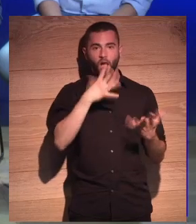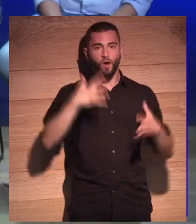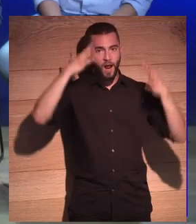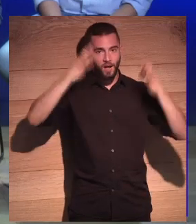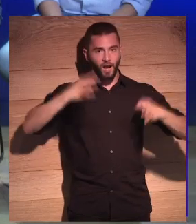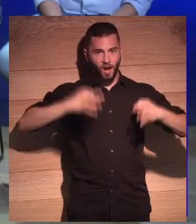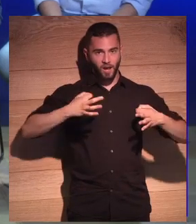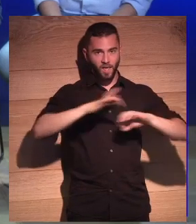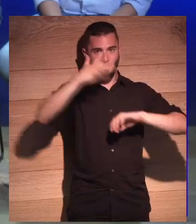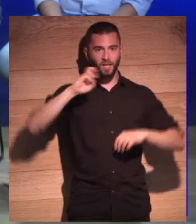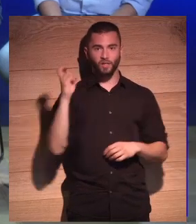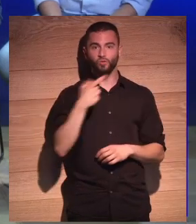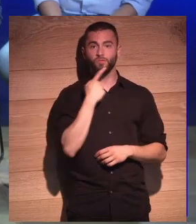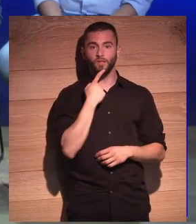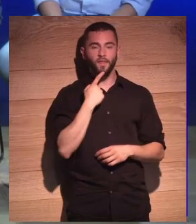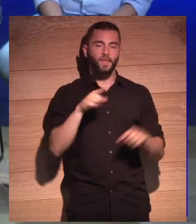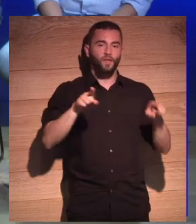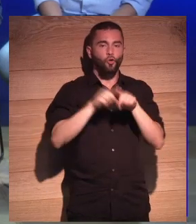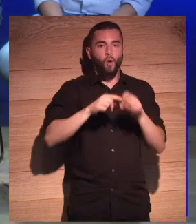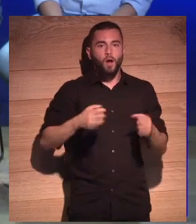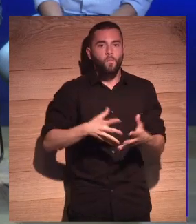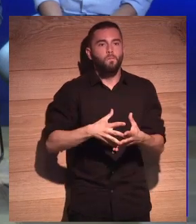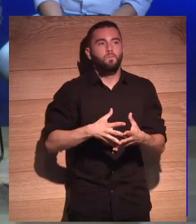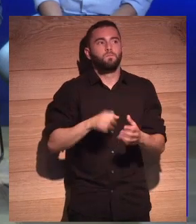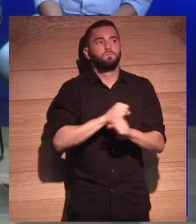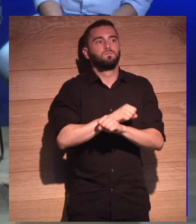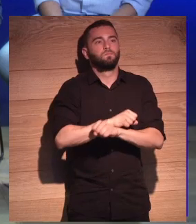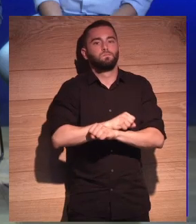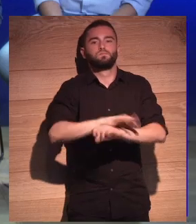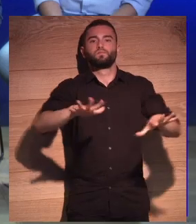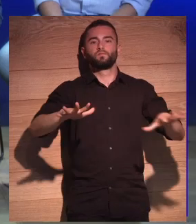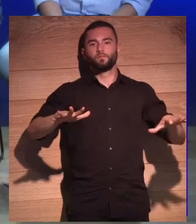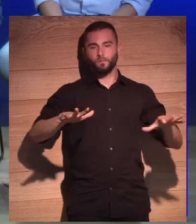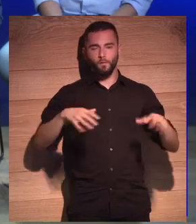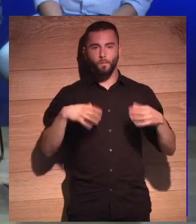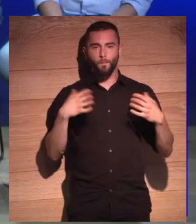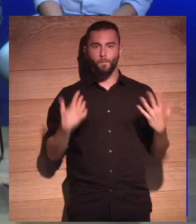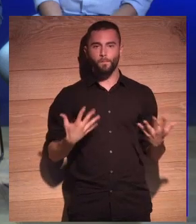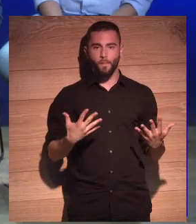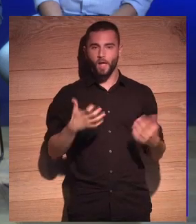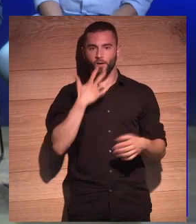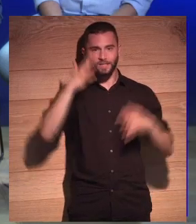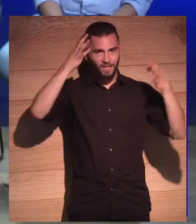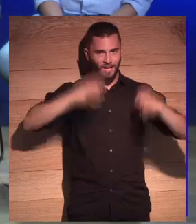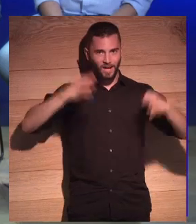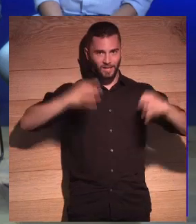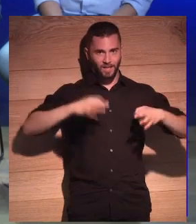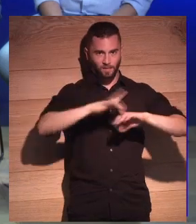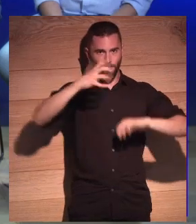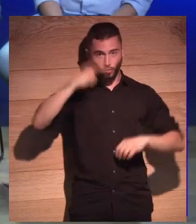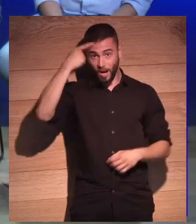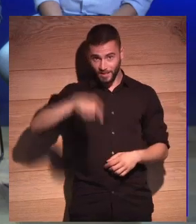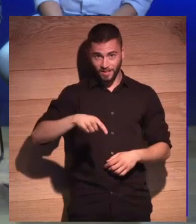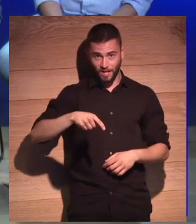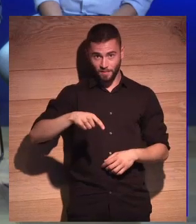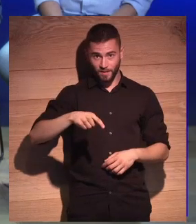como una especie de boom que es incontenible, pero los que realmente saben de realidad virtual en este planeta son